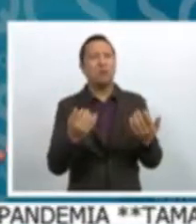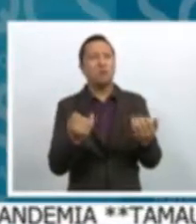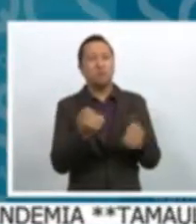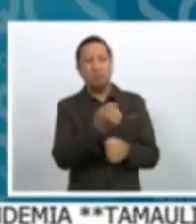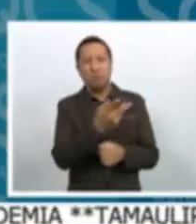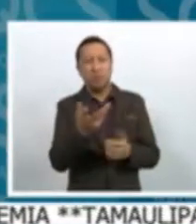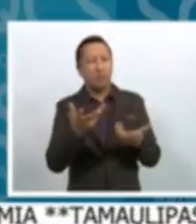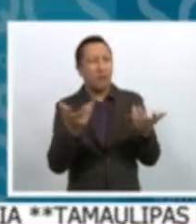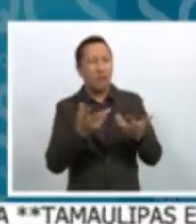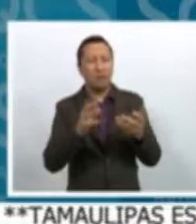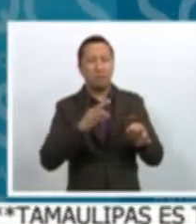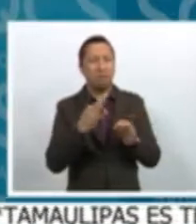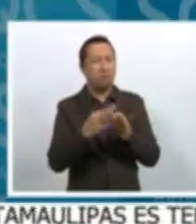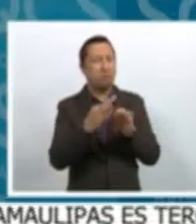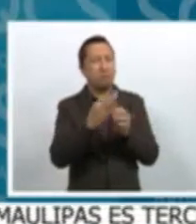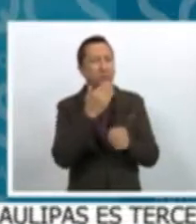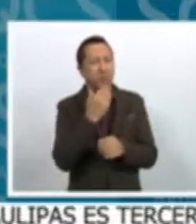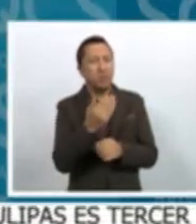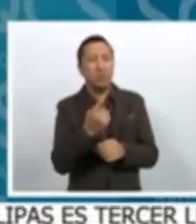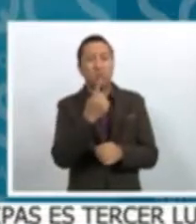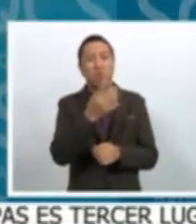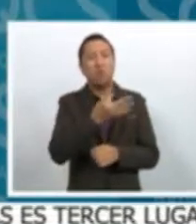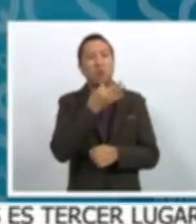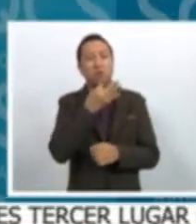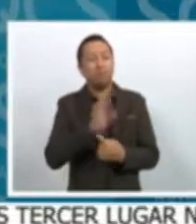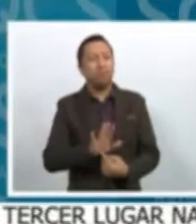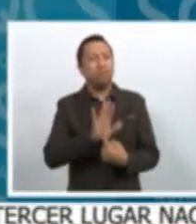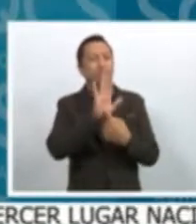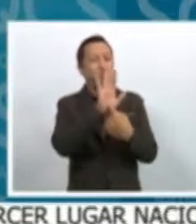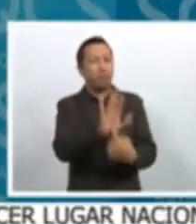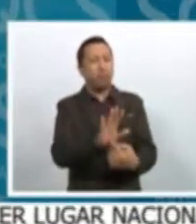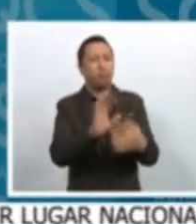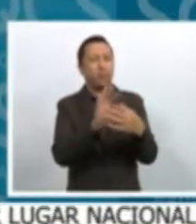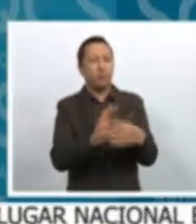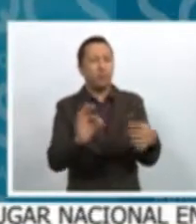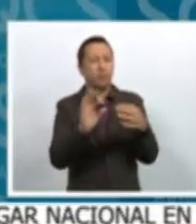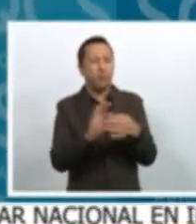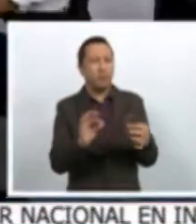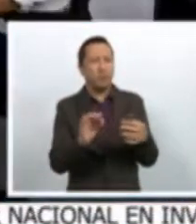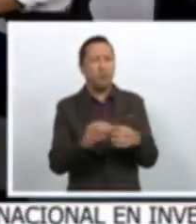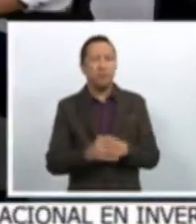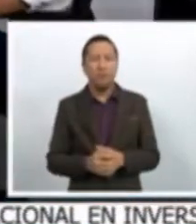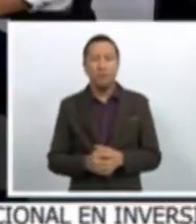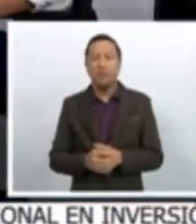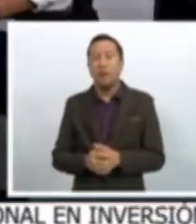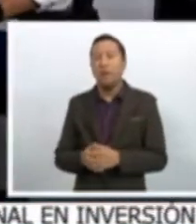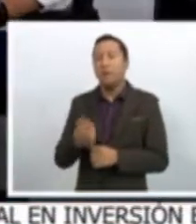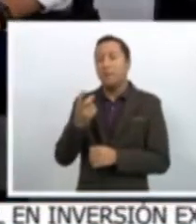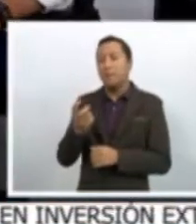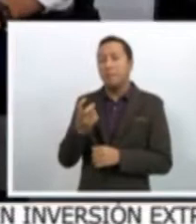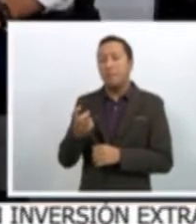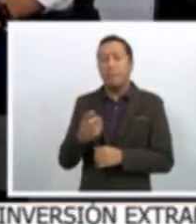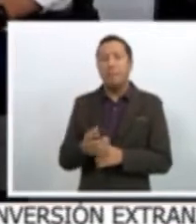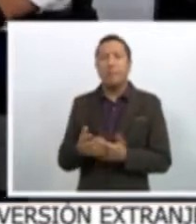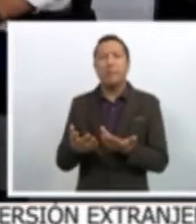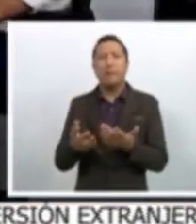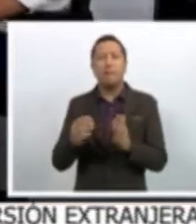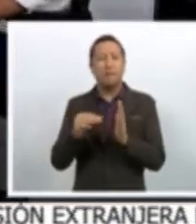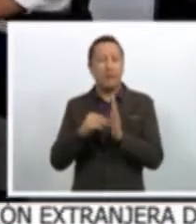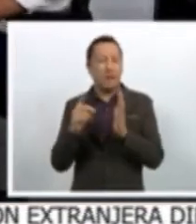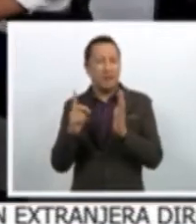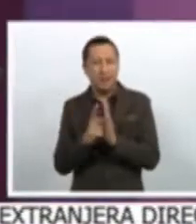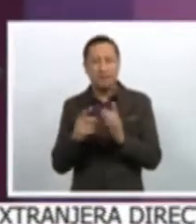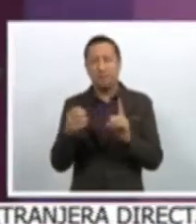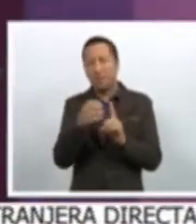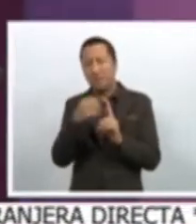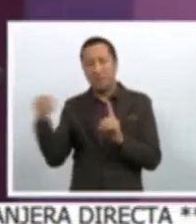dado lo mejor, y sobre todo que tendrán tan solo un minuto para convencer que su producto es... Esa es la idea, fíjate que tiene toda una metodología del por qué el minuto.